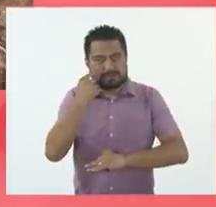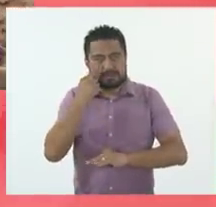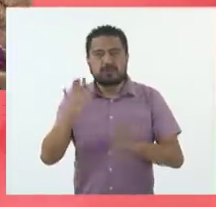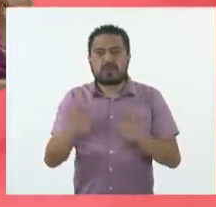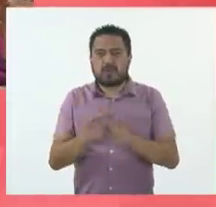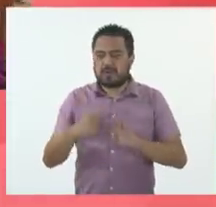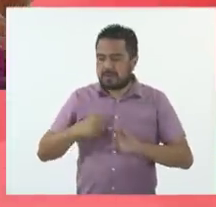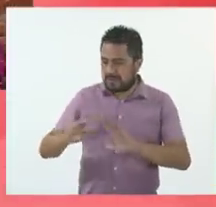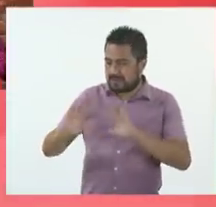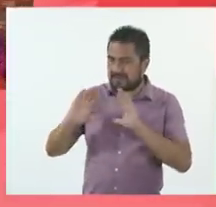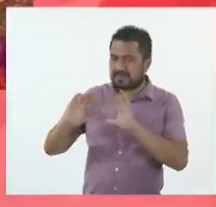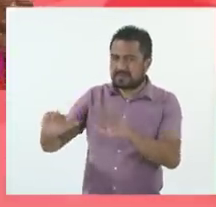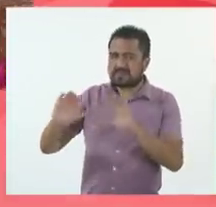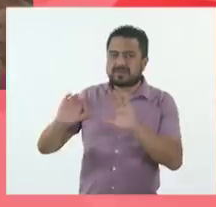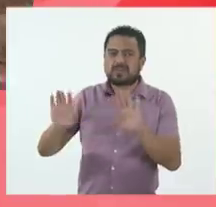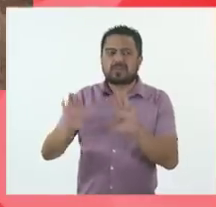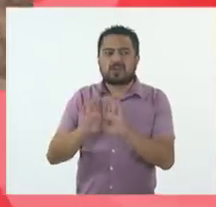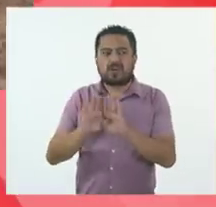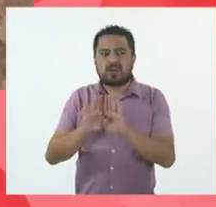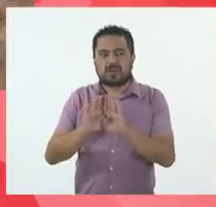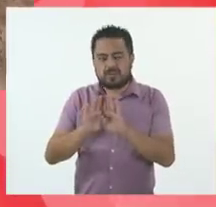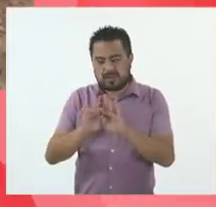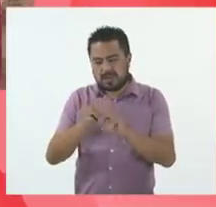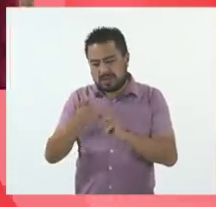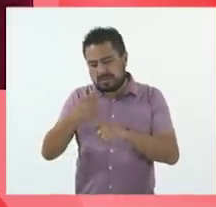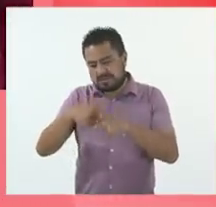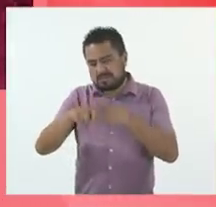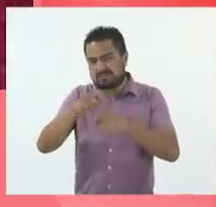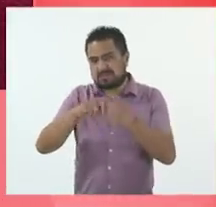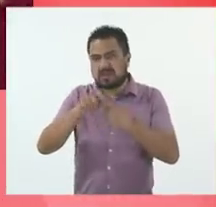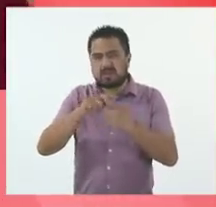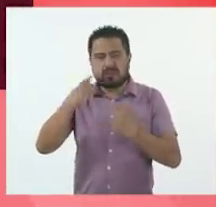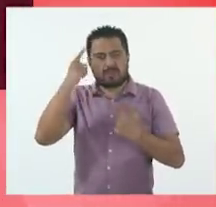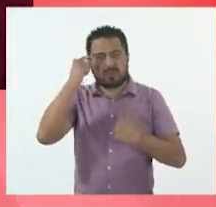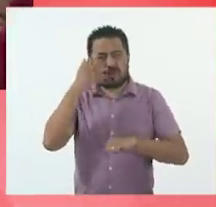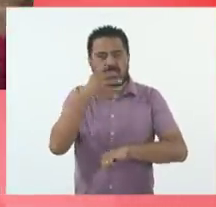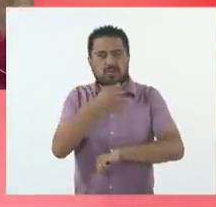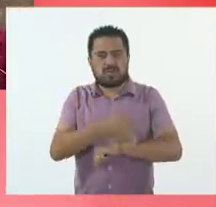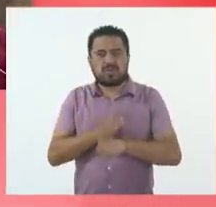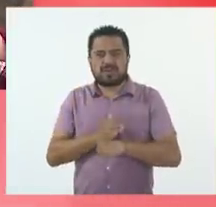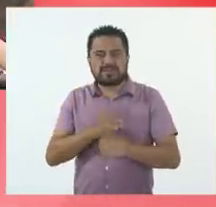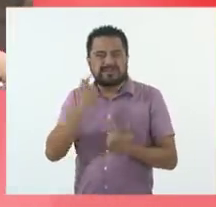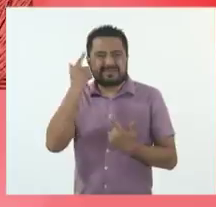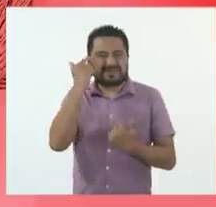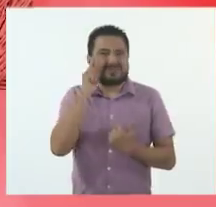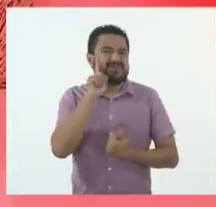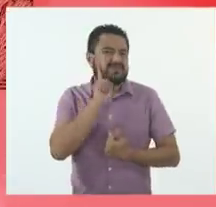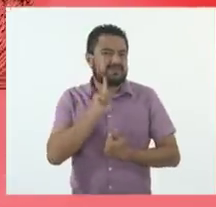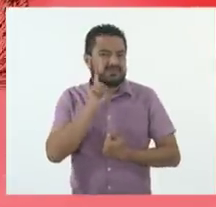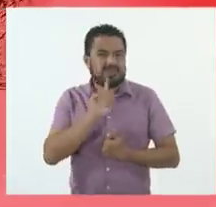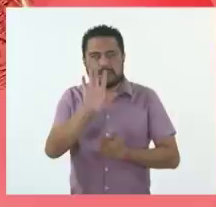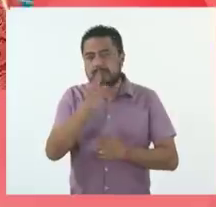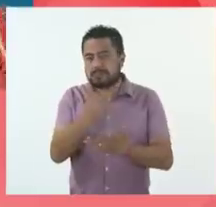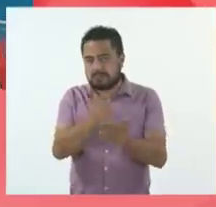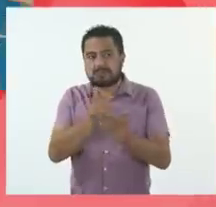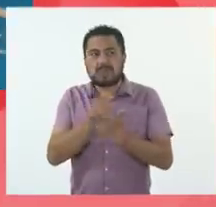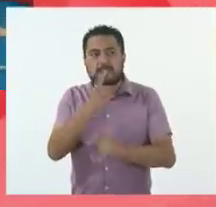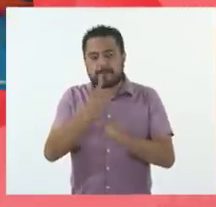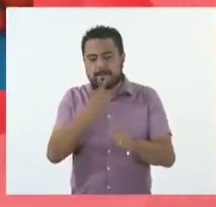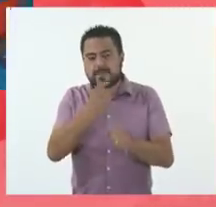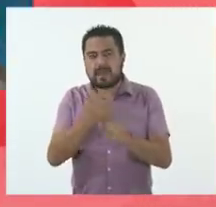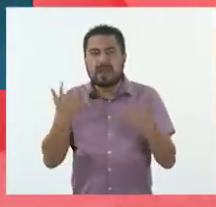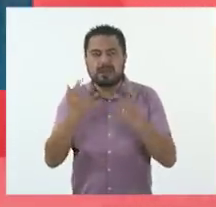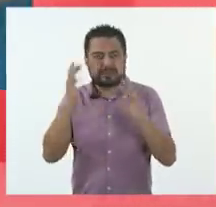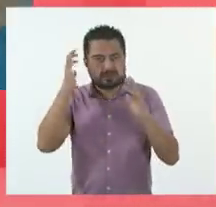voy a enseñar cómo moldear una de las muñecas. Miren, si me gusta, si quiere ayudarme, primero le vamos a hacer el molde de